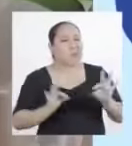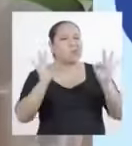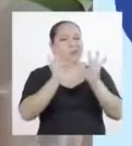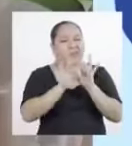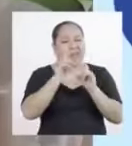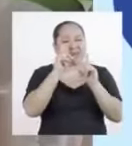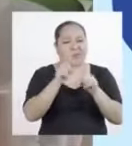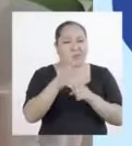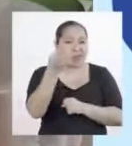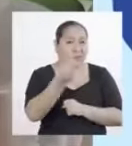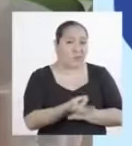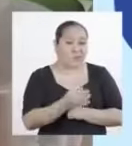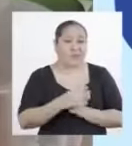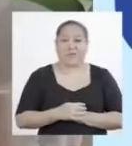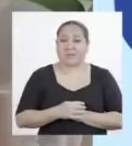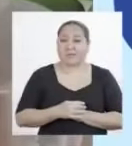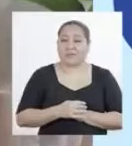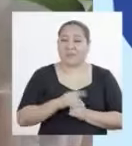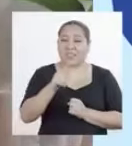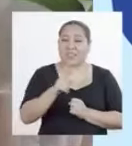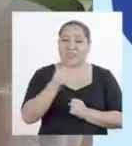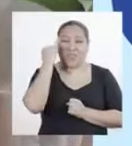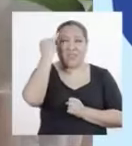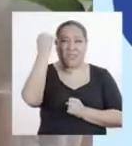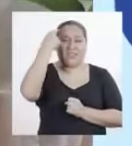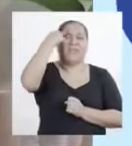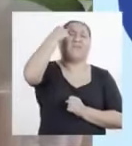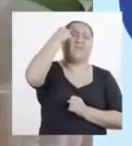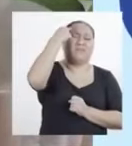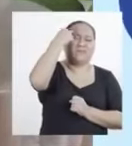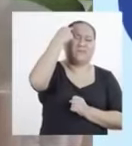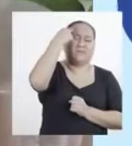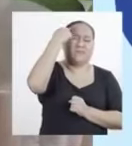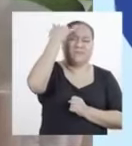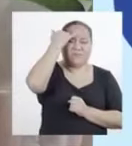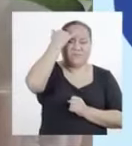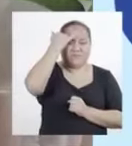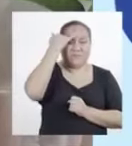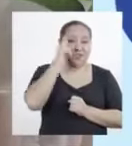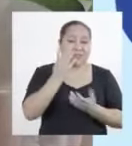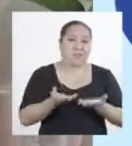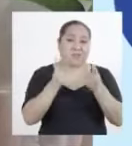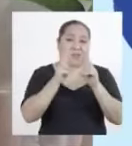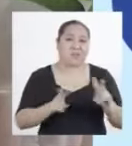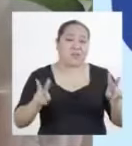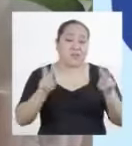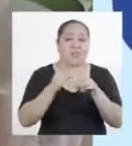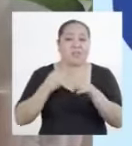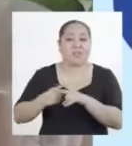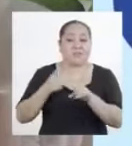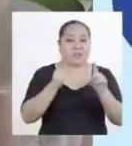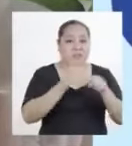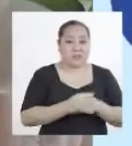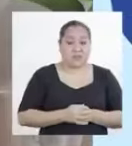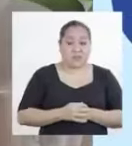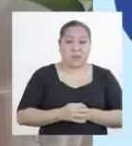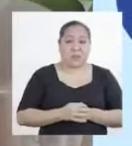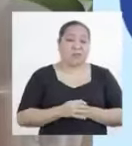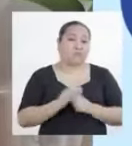Importante pregunta, Mario La verdad es que aún existe un prejuicio marcado en las personas No se valora las